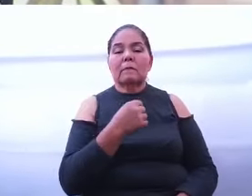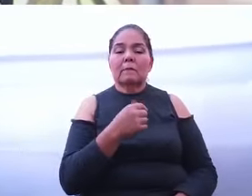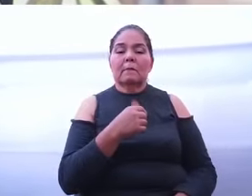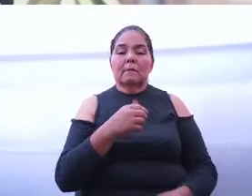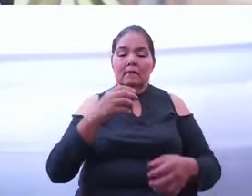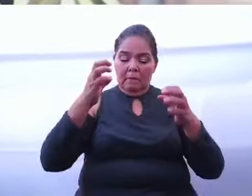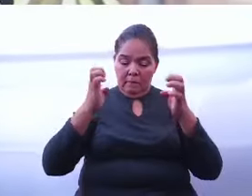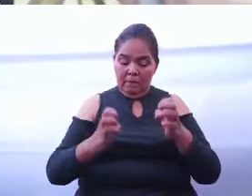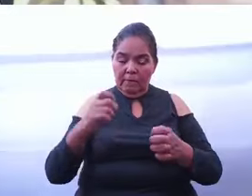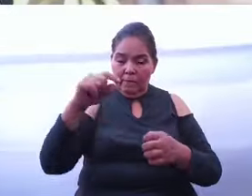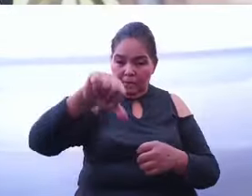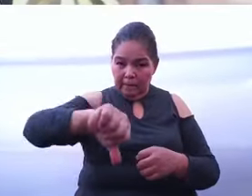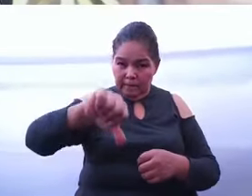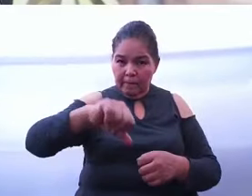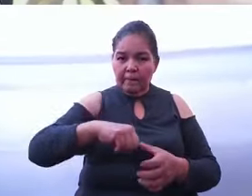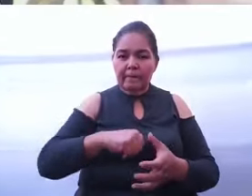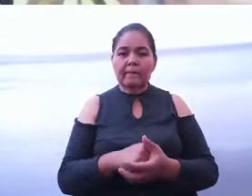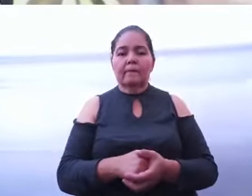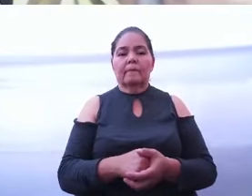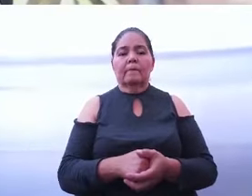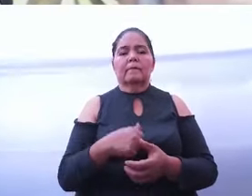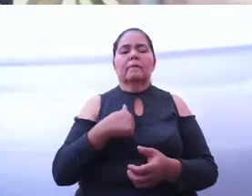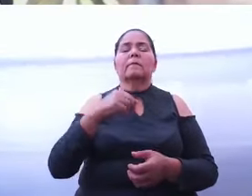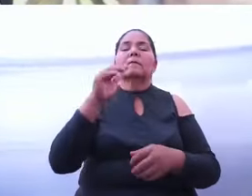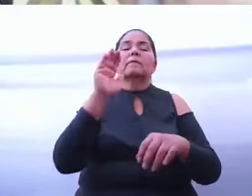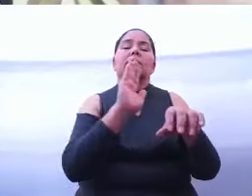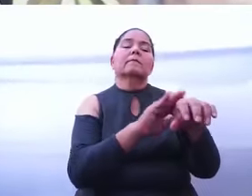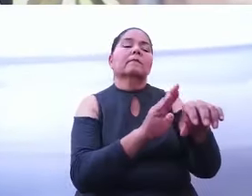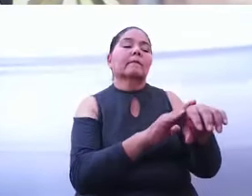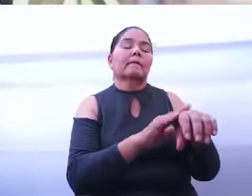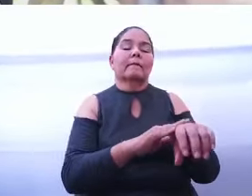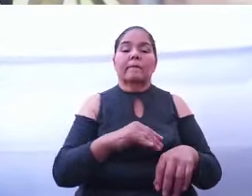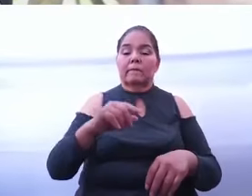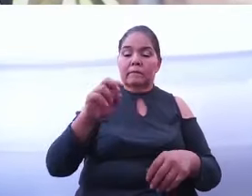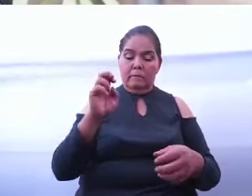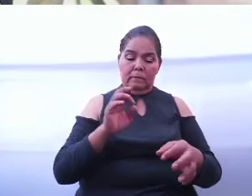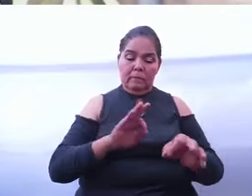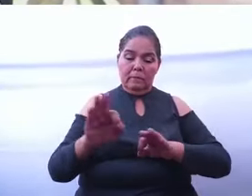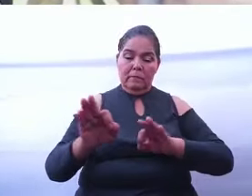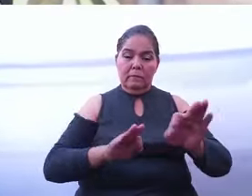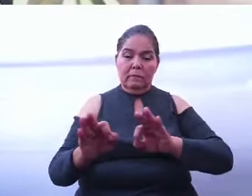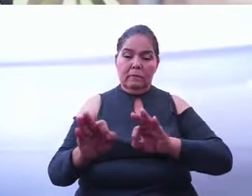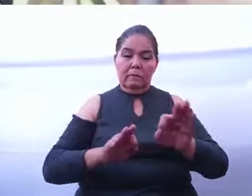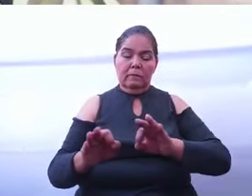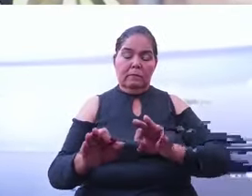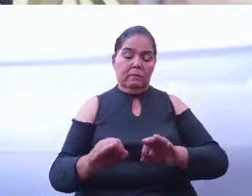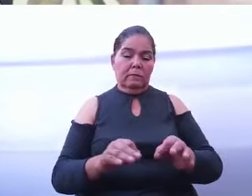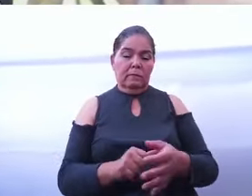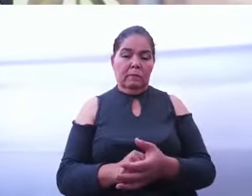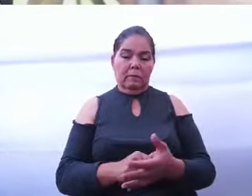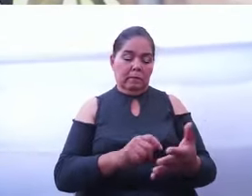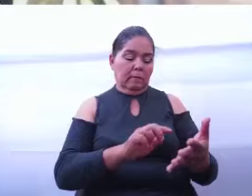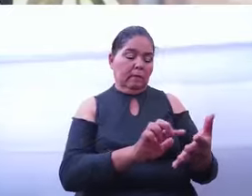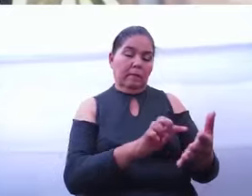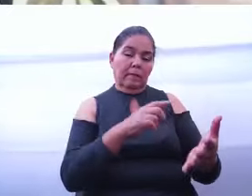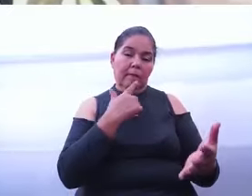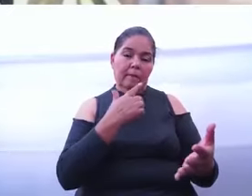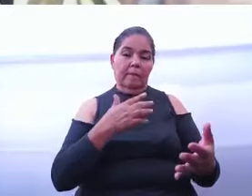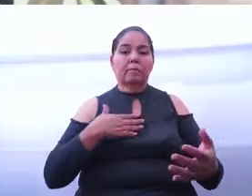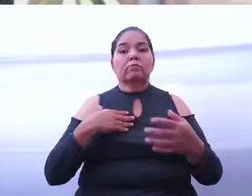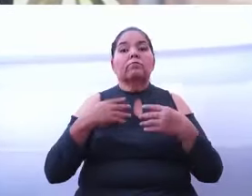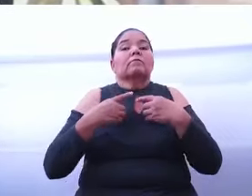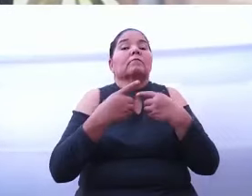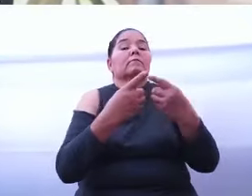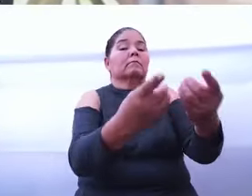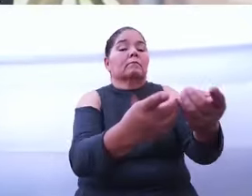estamos aquí. Yo quiero hacer un llamado a este ayuntamiento. Así como hoy vengo a extender mi mano sincera